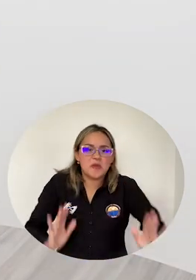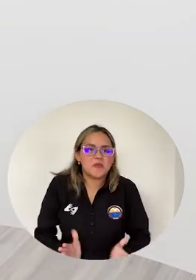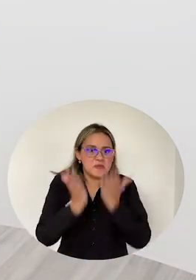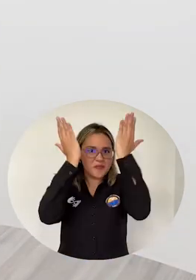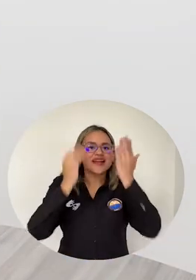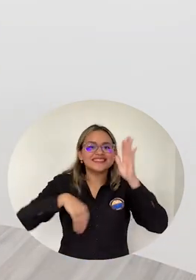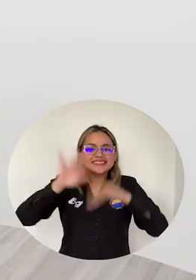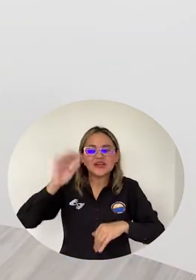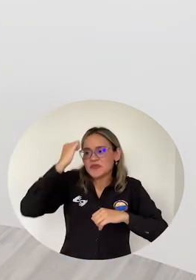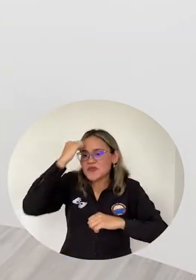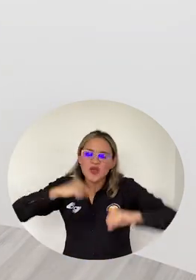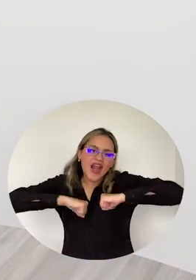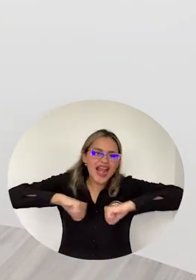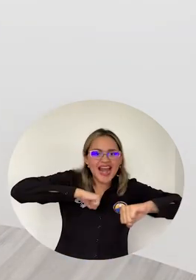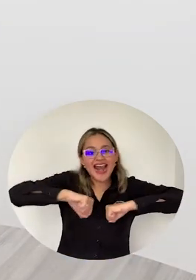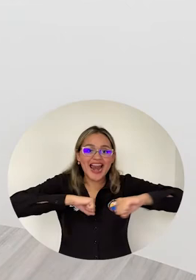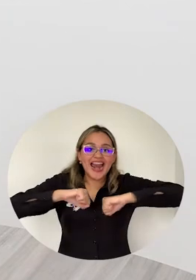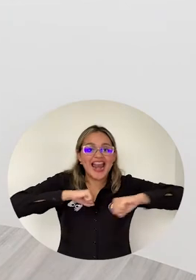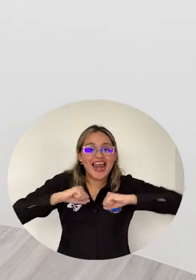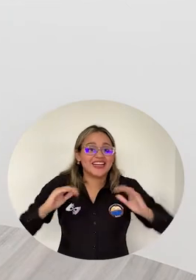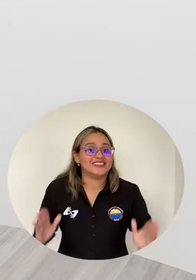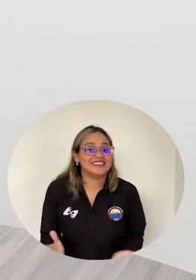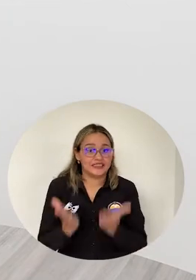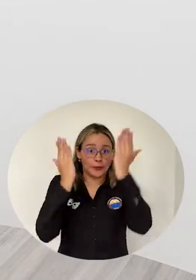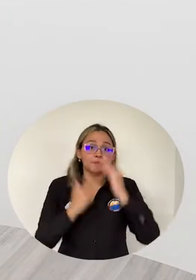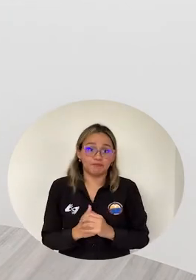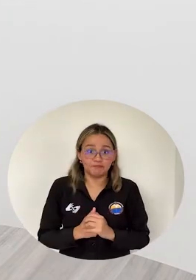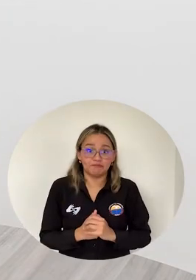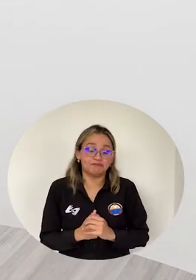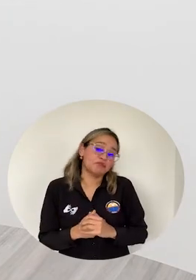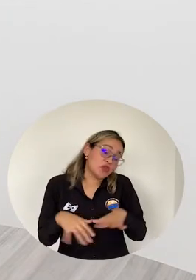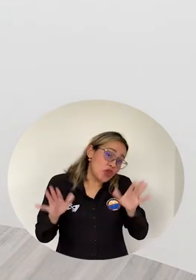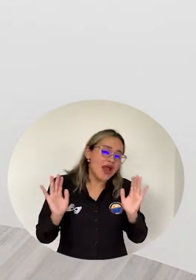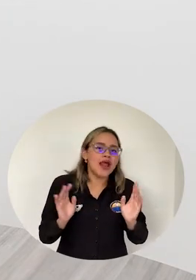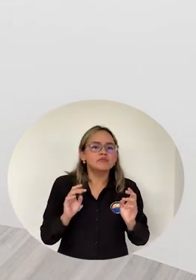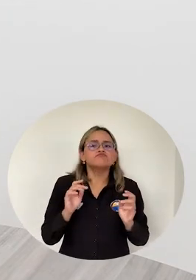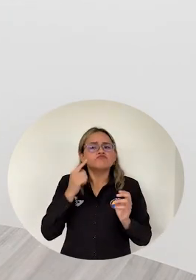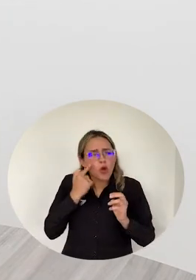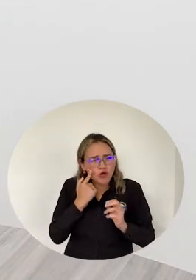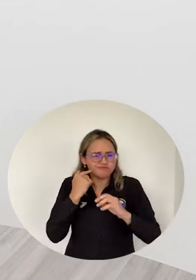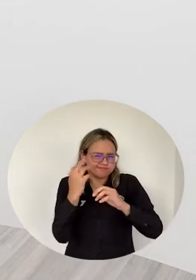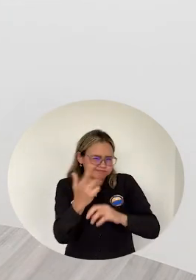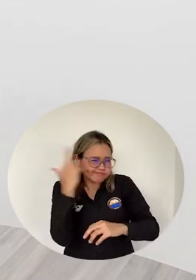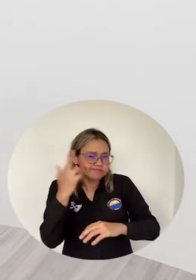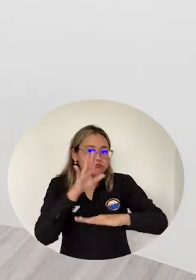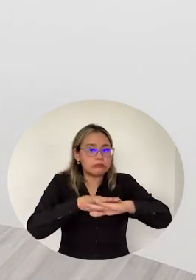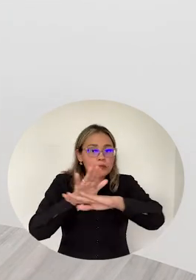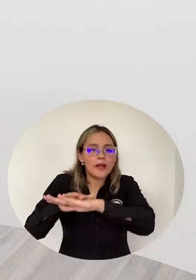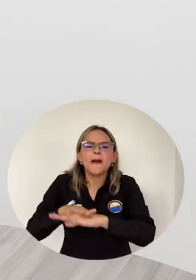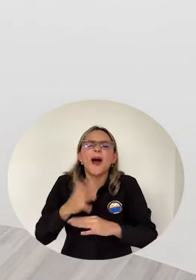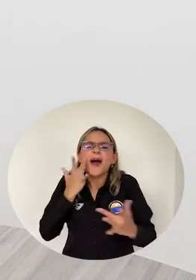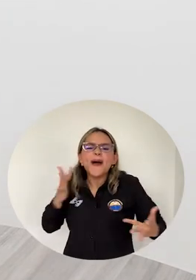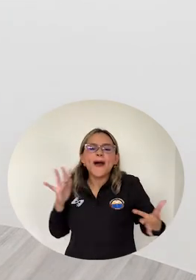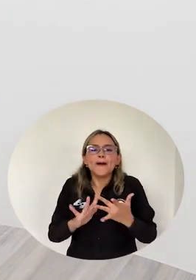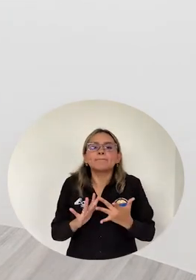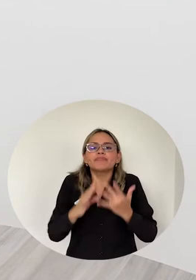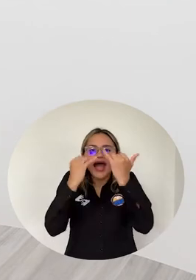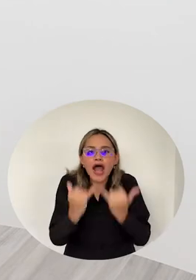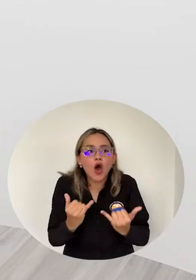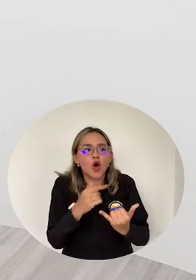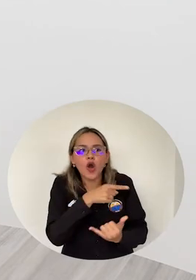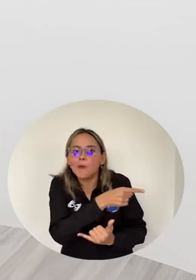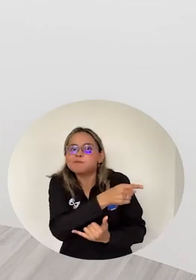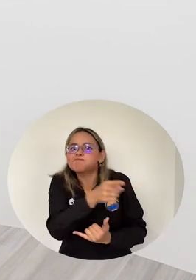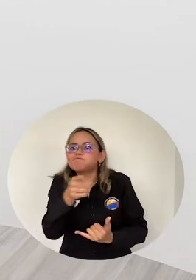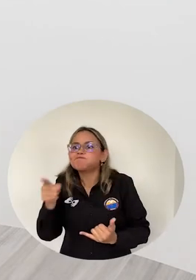producción Del conocimiento En la labor Docente Que cada uno De ellos hará Vuelvo y repito En esto Con el ánimo De ir dando Respuesta A las diferentes